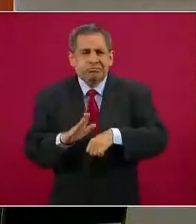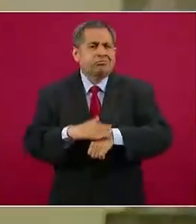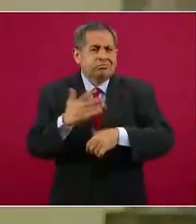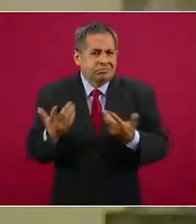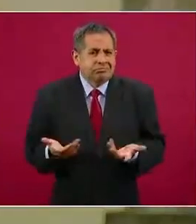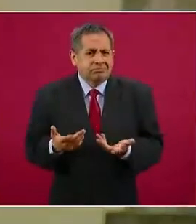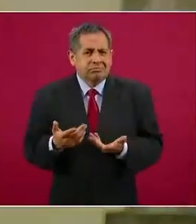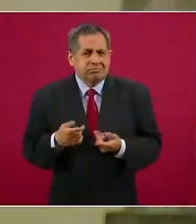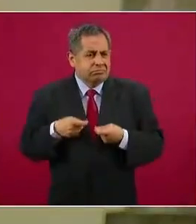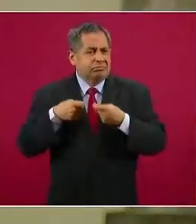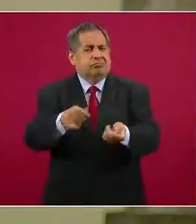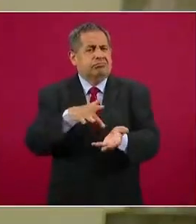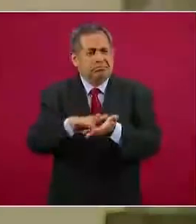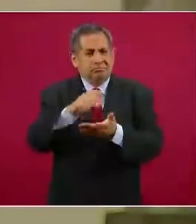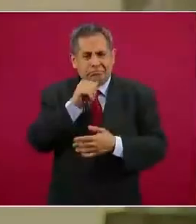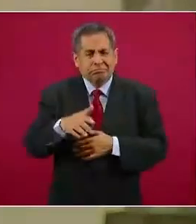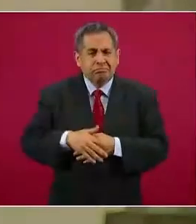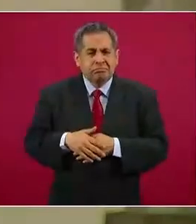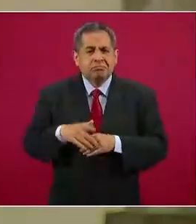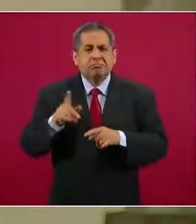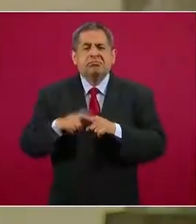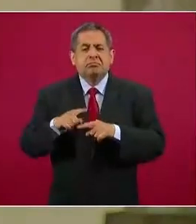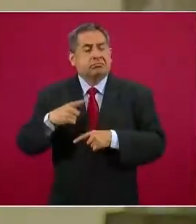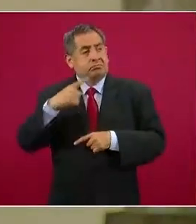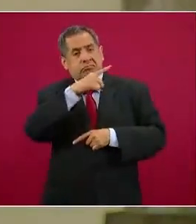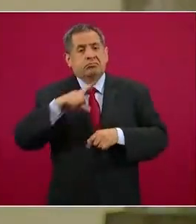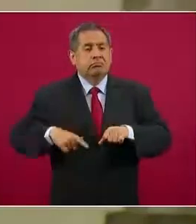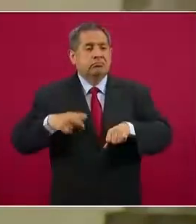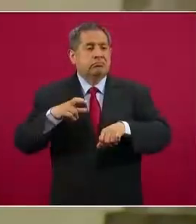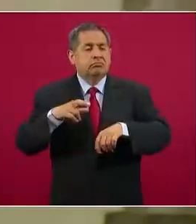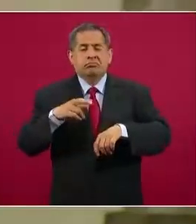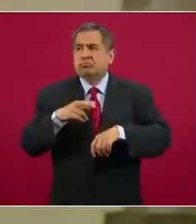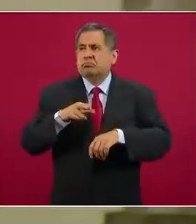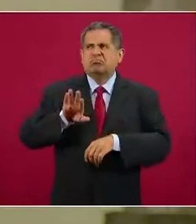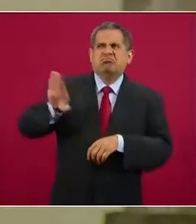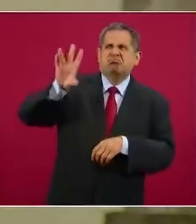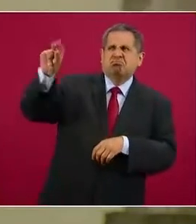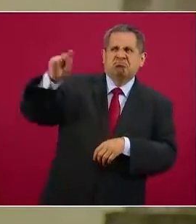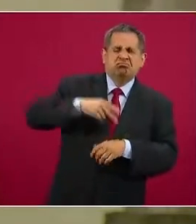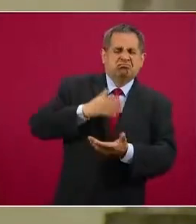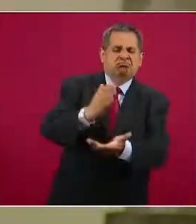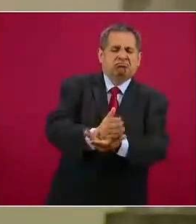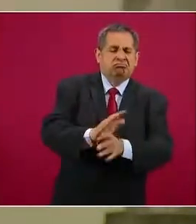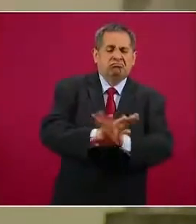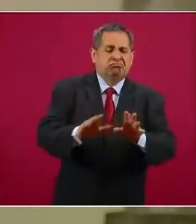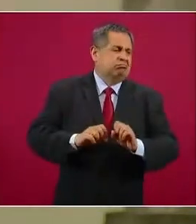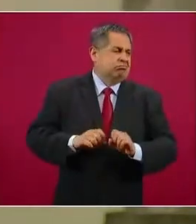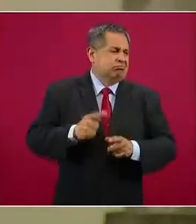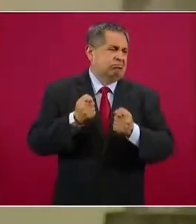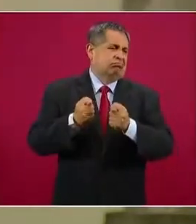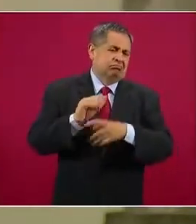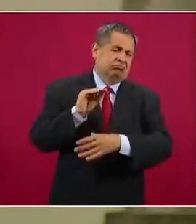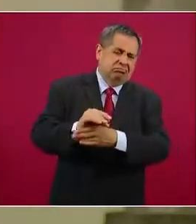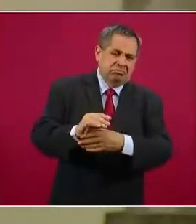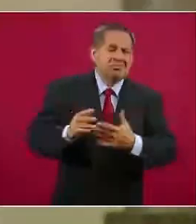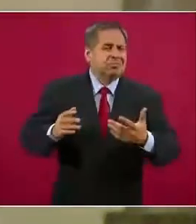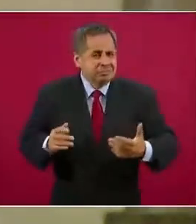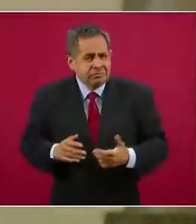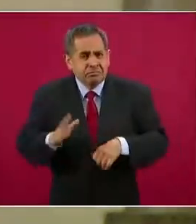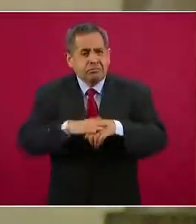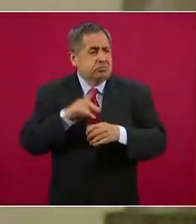situación no se les dio el apoyo? ¿Quién dijo un alto allá en el gobierno estatal? ¿Quién les dijo que pararan esa situación? ¿Por qué siguen apoyando a